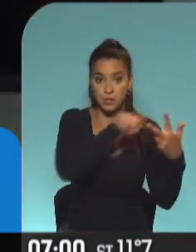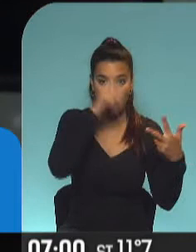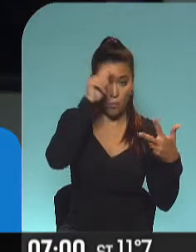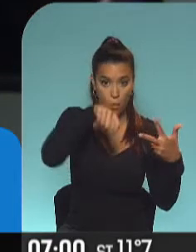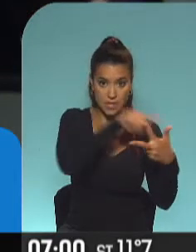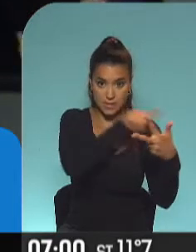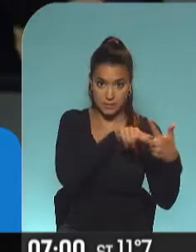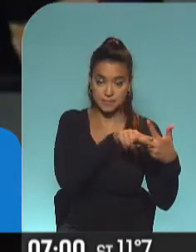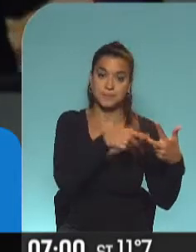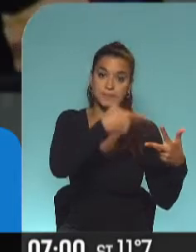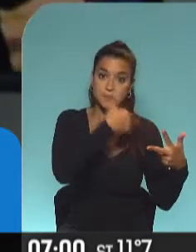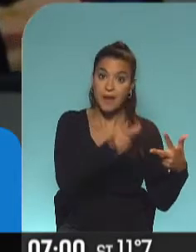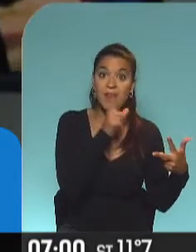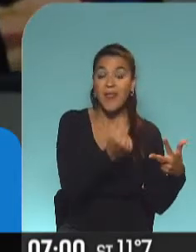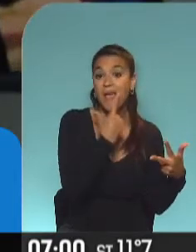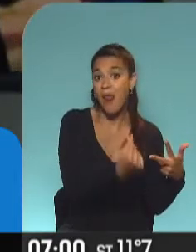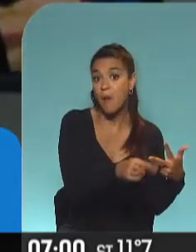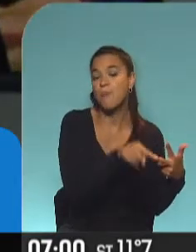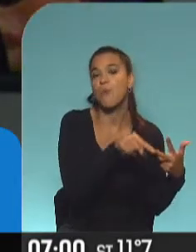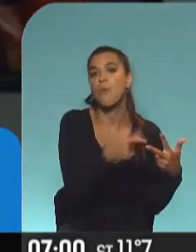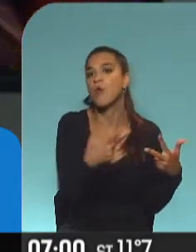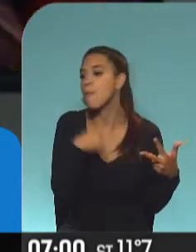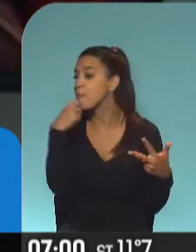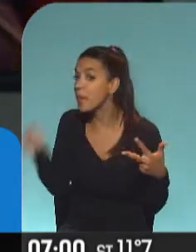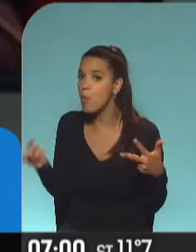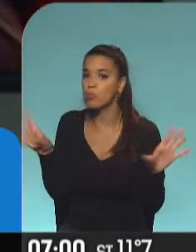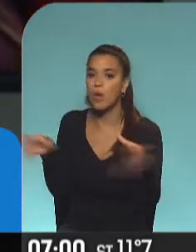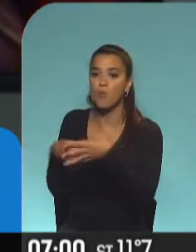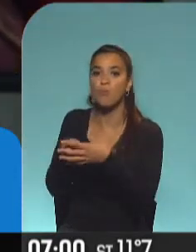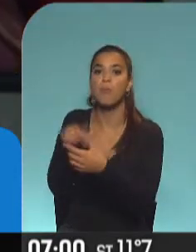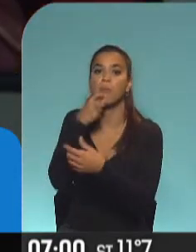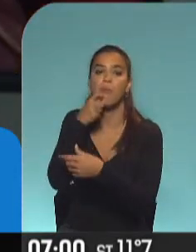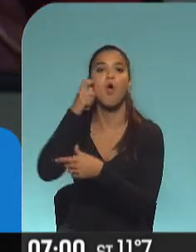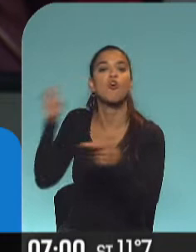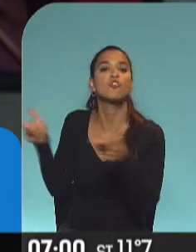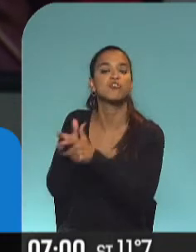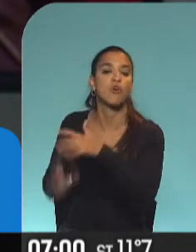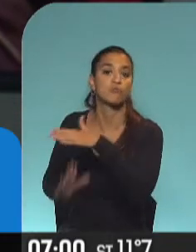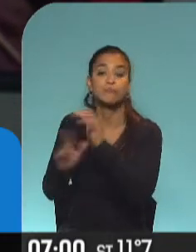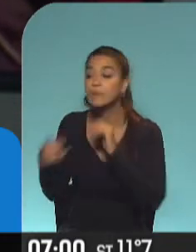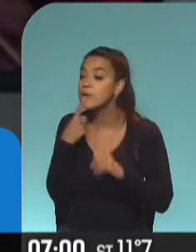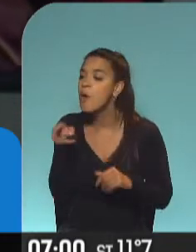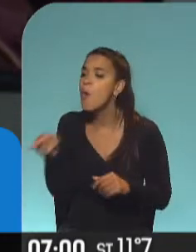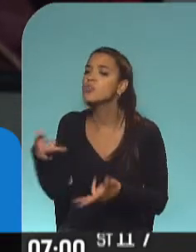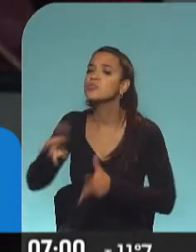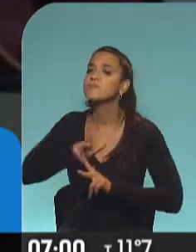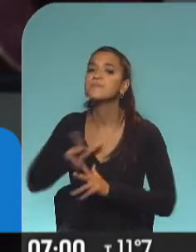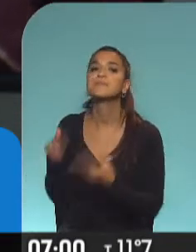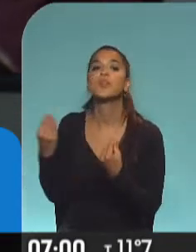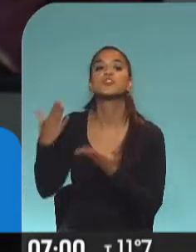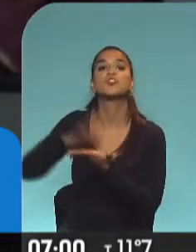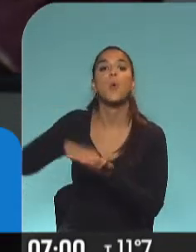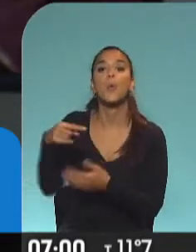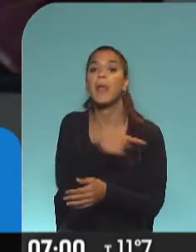Bertuzzi y Castelli, entonces le pregunta a la contraparte, que en este caso es el Consejo de la Magistratura, ¿vos qué tenés para decir respecto de